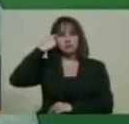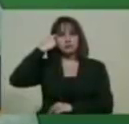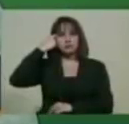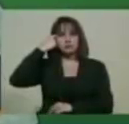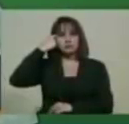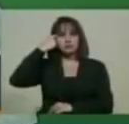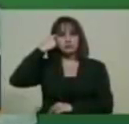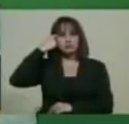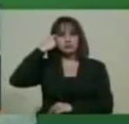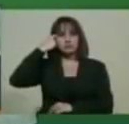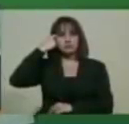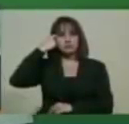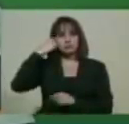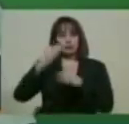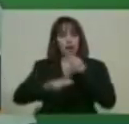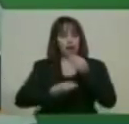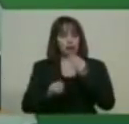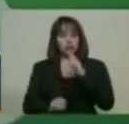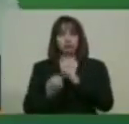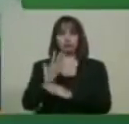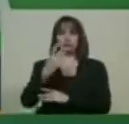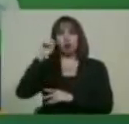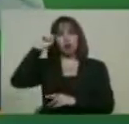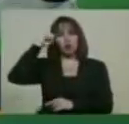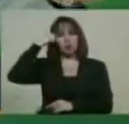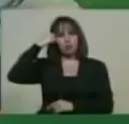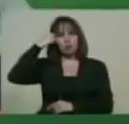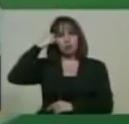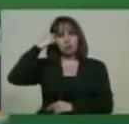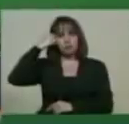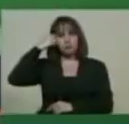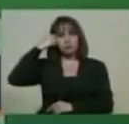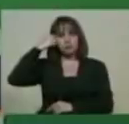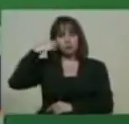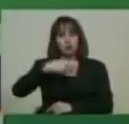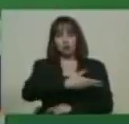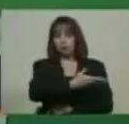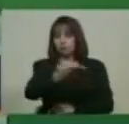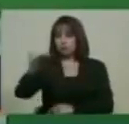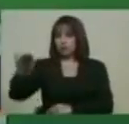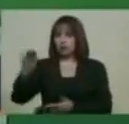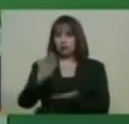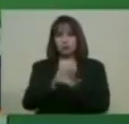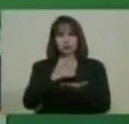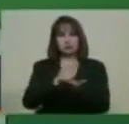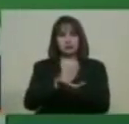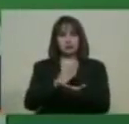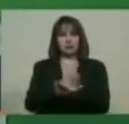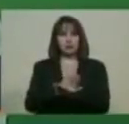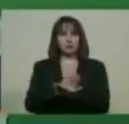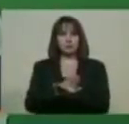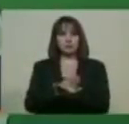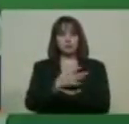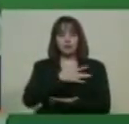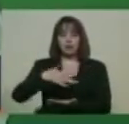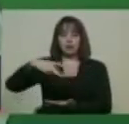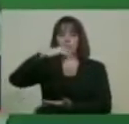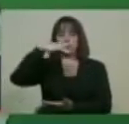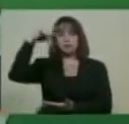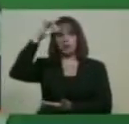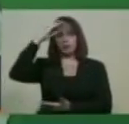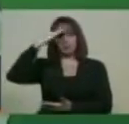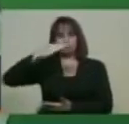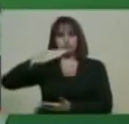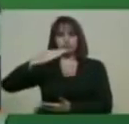que generan los recuerdos de los cadetes eternos que son ustedes, del espíritu de cadete que deben